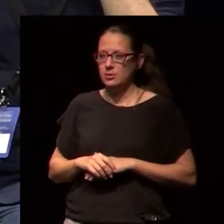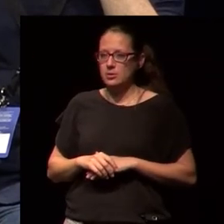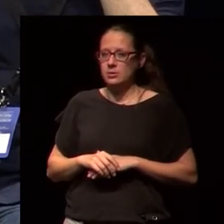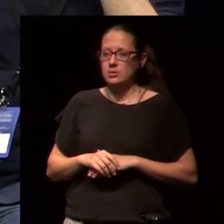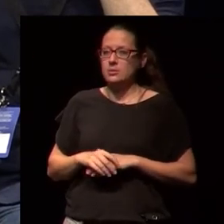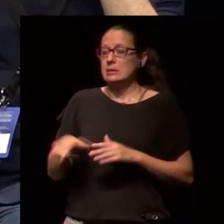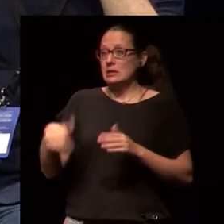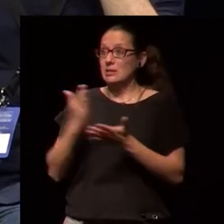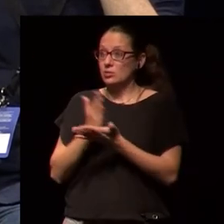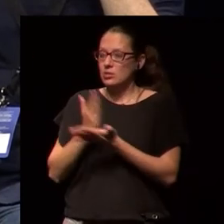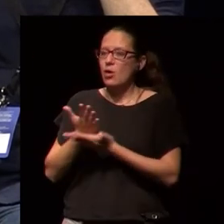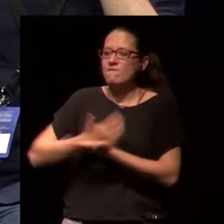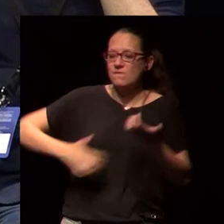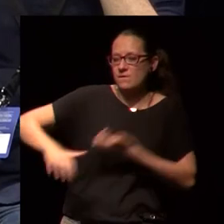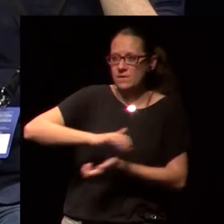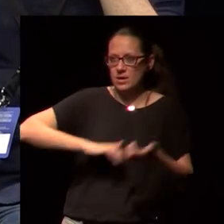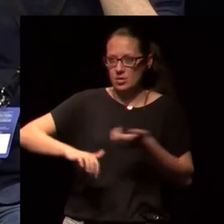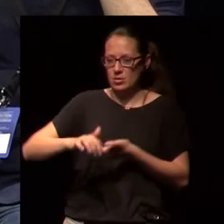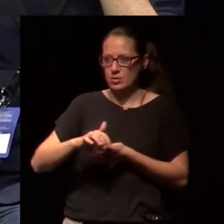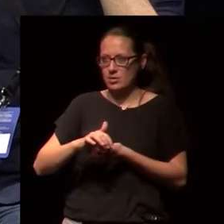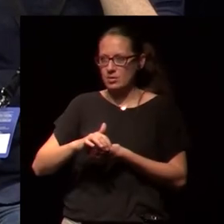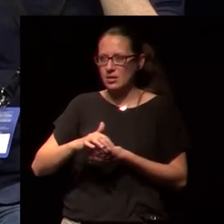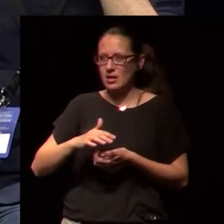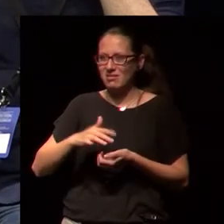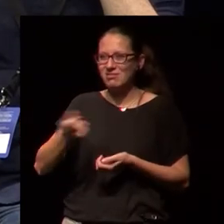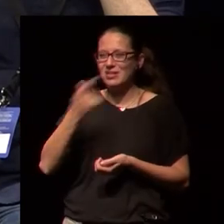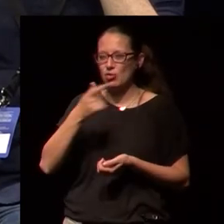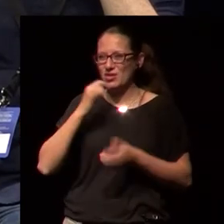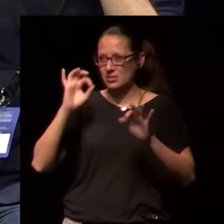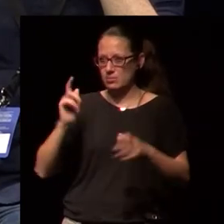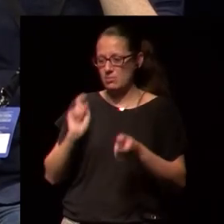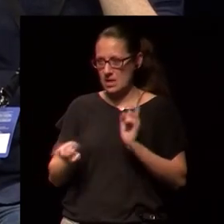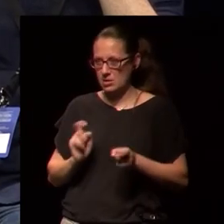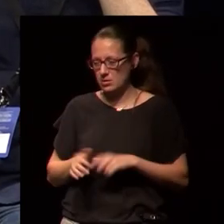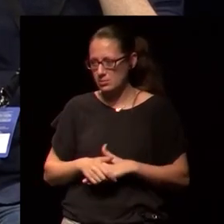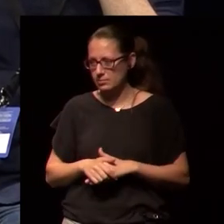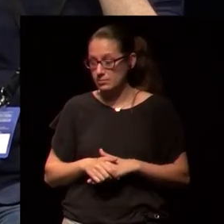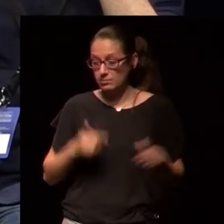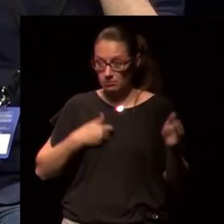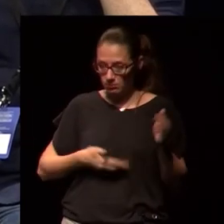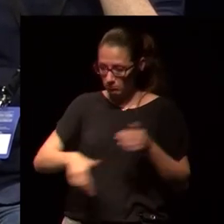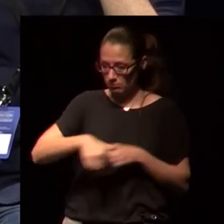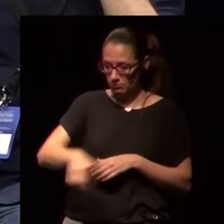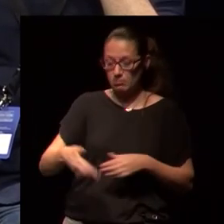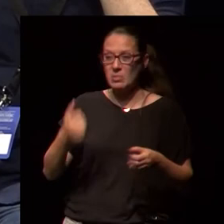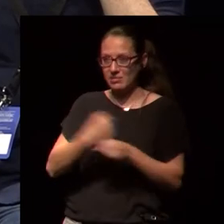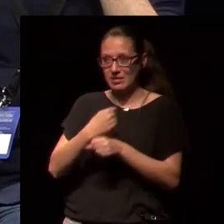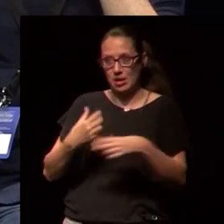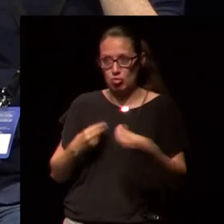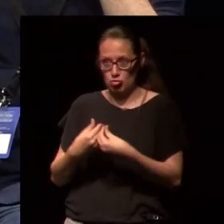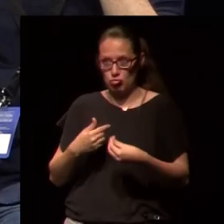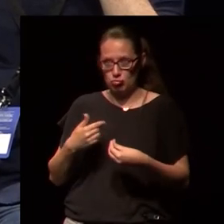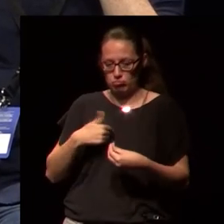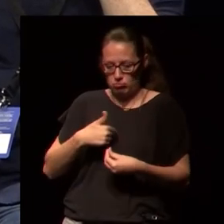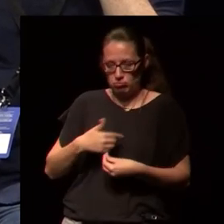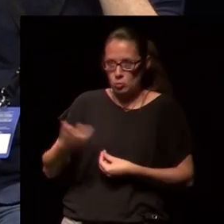Están estudiando la violencia de las drogas en México. Van a trabajar con nosotros durante una semana. Esto me